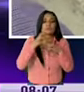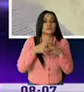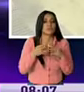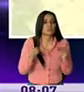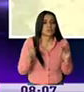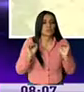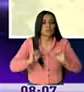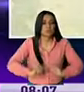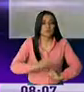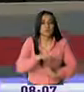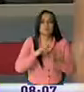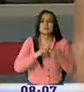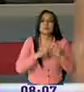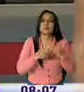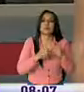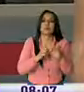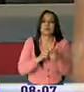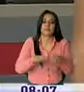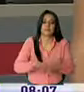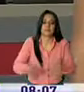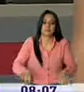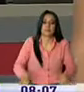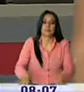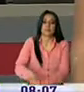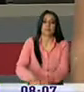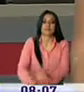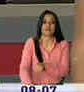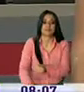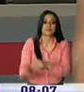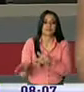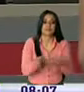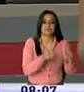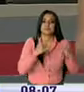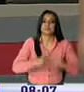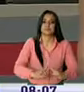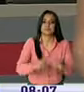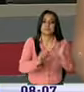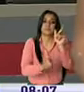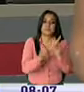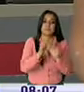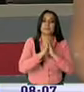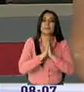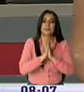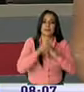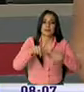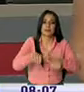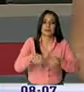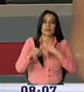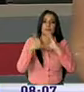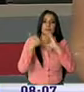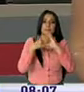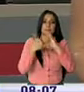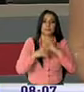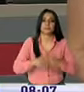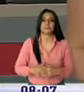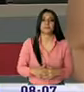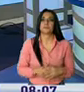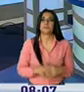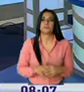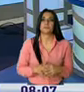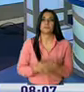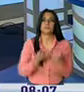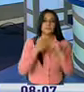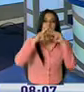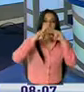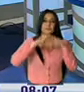este problema de una tubería rota. Ahora continuamos con más pedidos ciudadanos a través de nuestro WhatsApp. Vamos inmediatamente a revisar lo que nos dicen